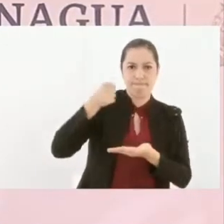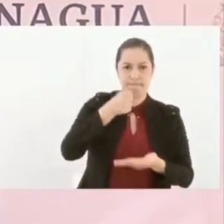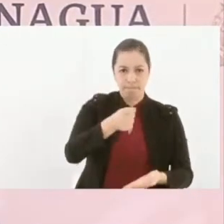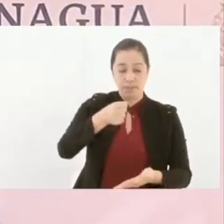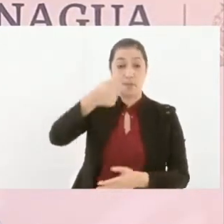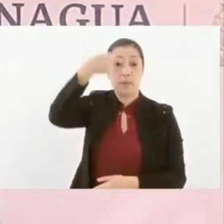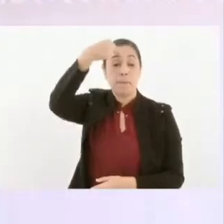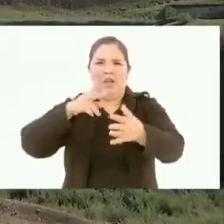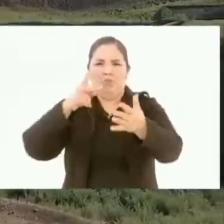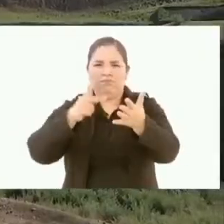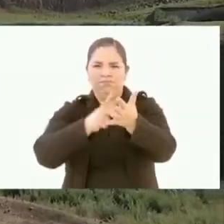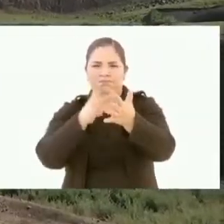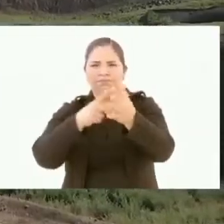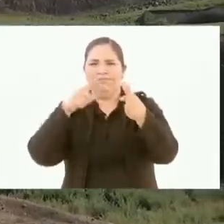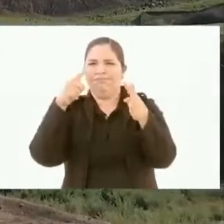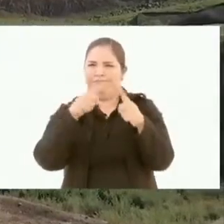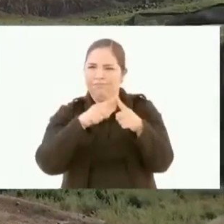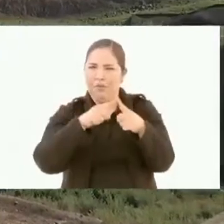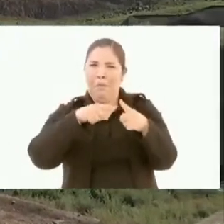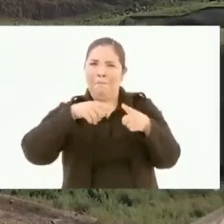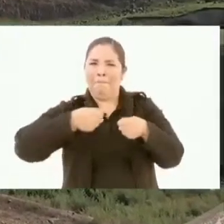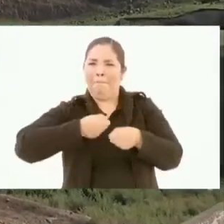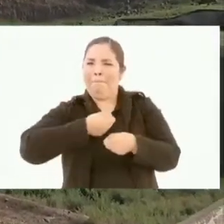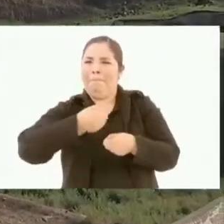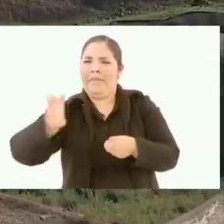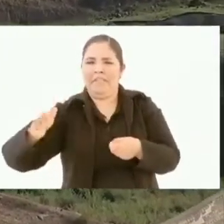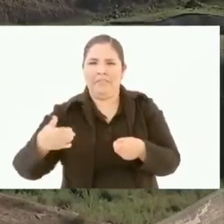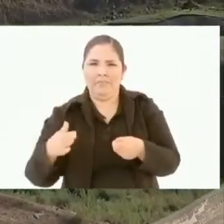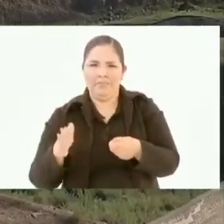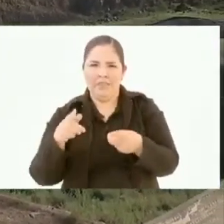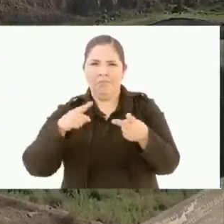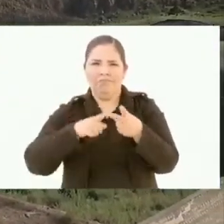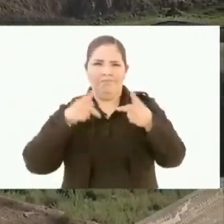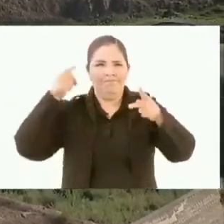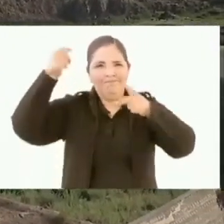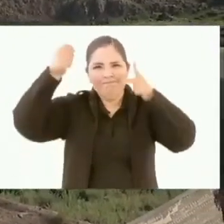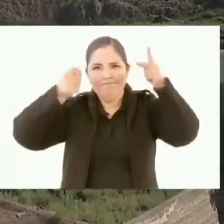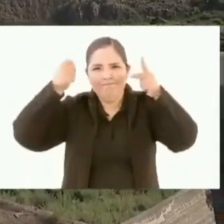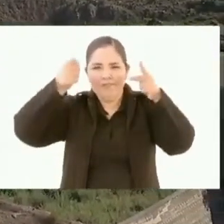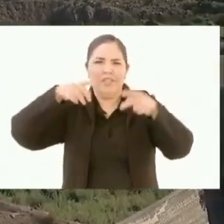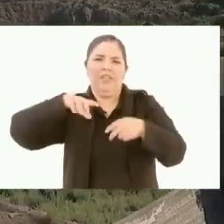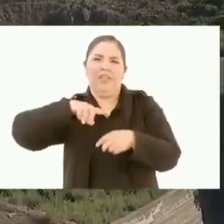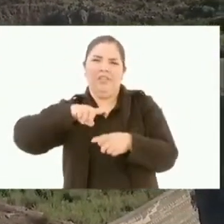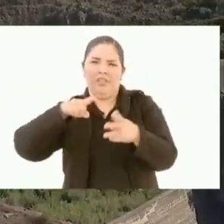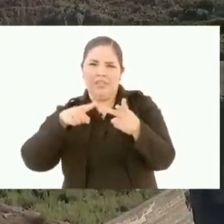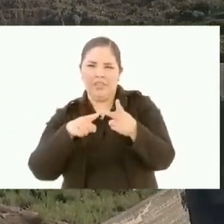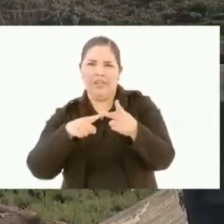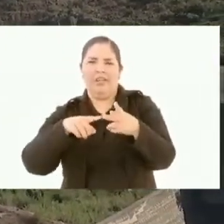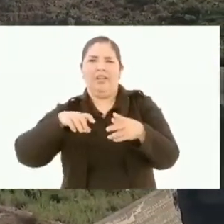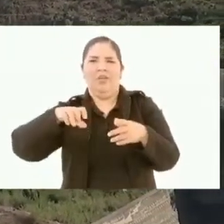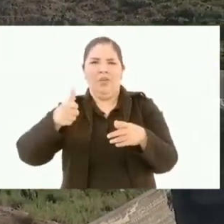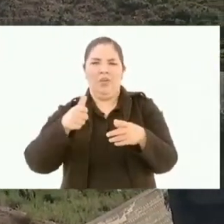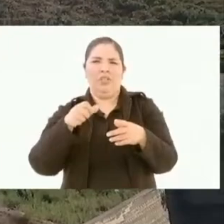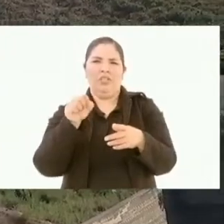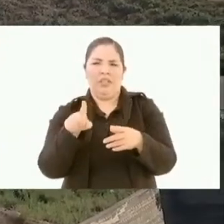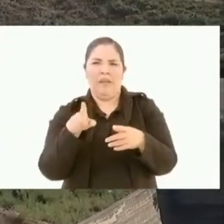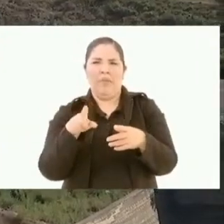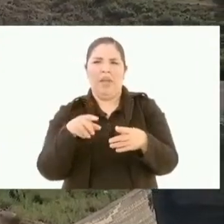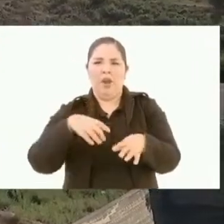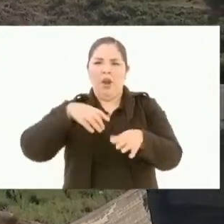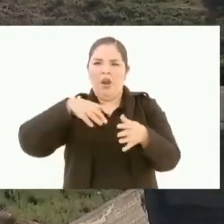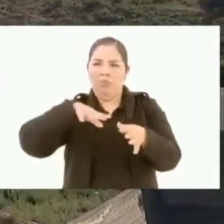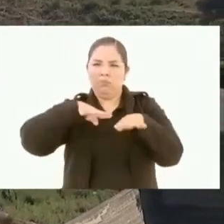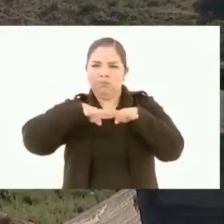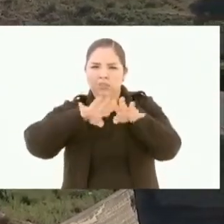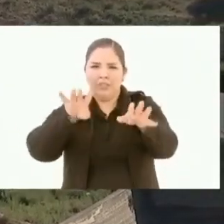para que se construyan los canales de riego y se utilice de manera